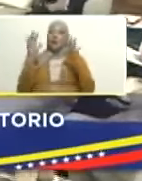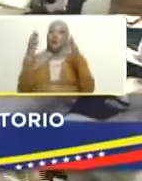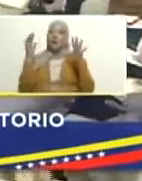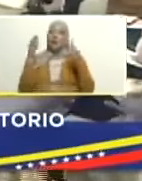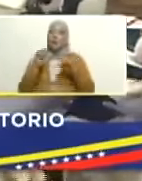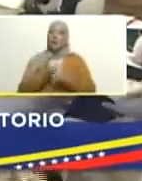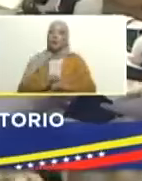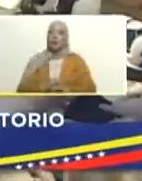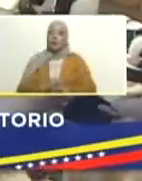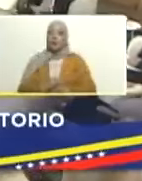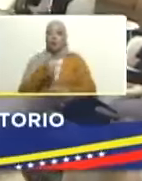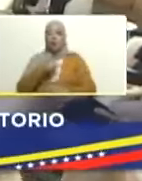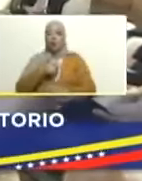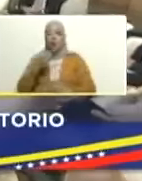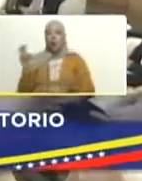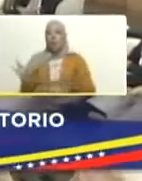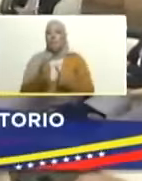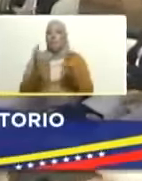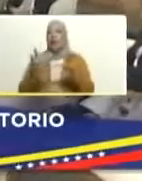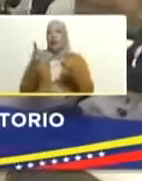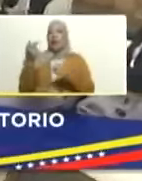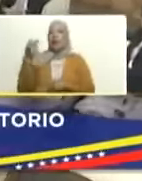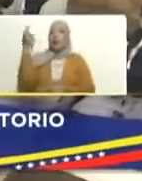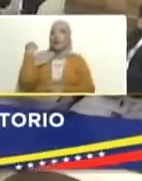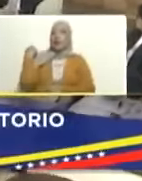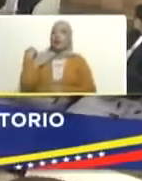Yo lo veo como una victoria y lo dije ayer.